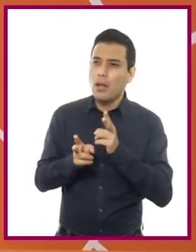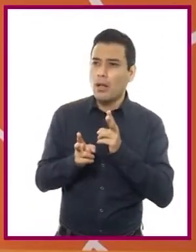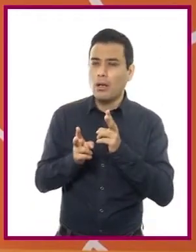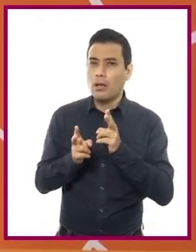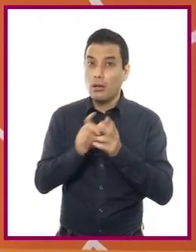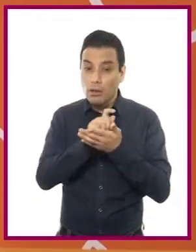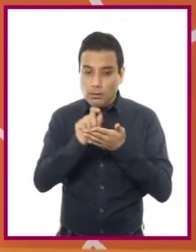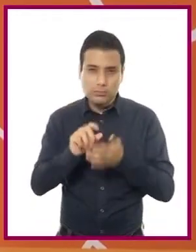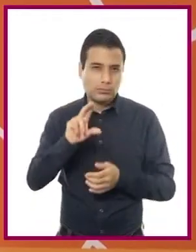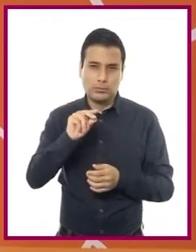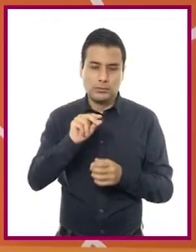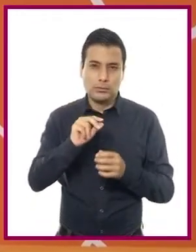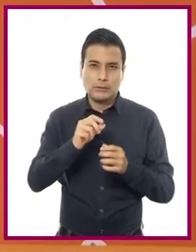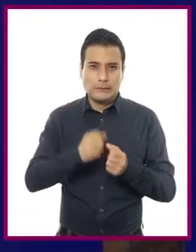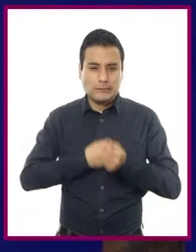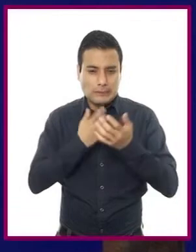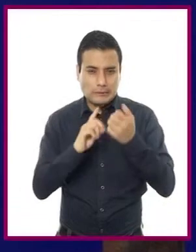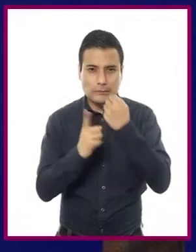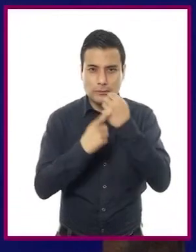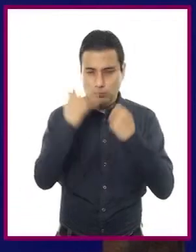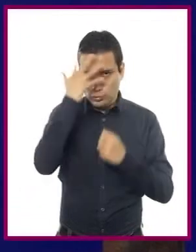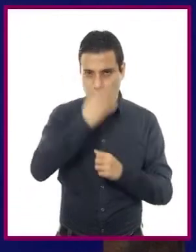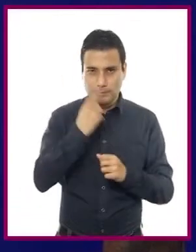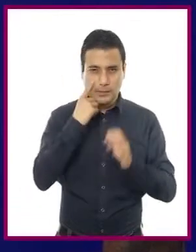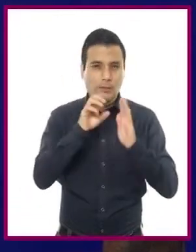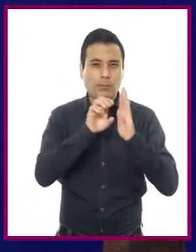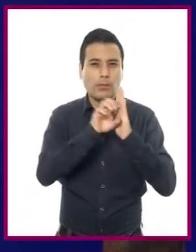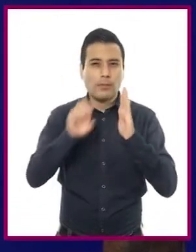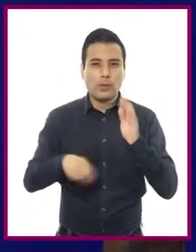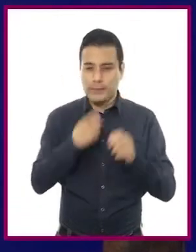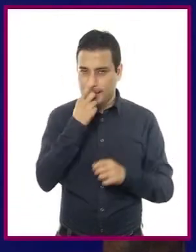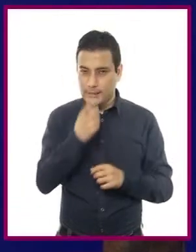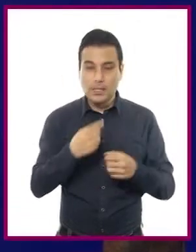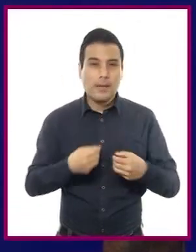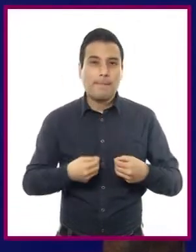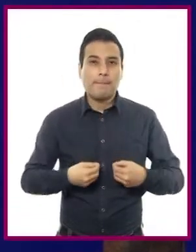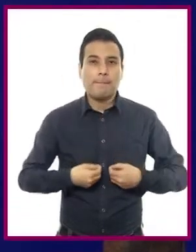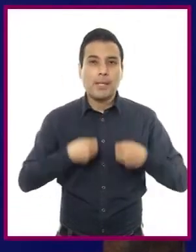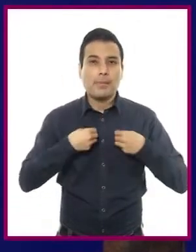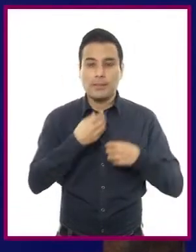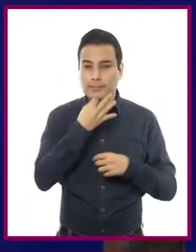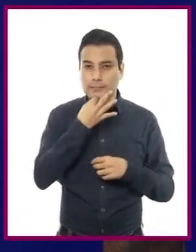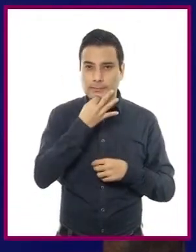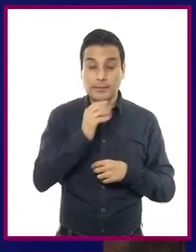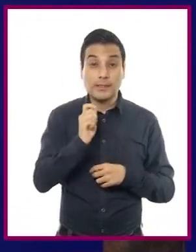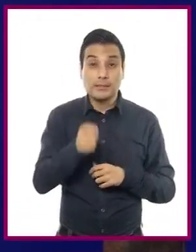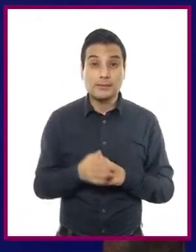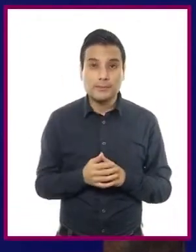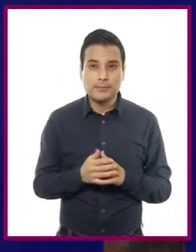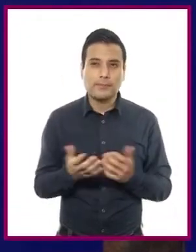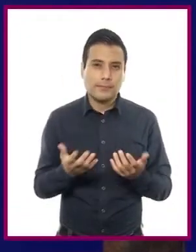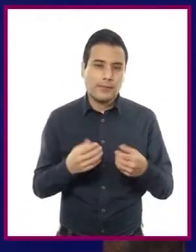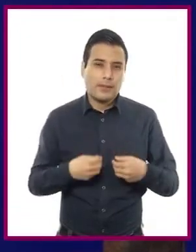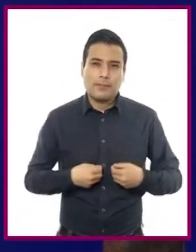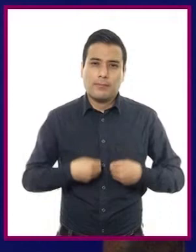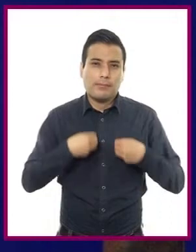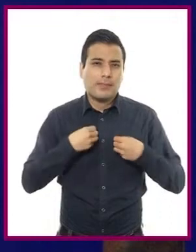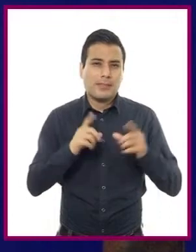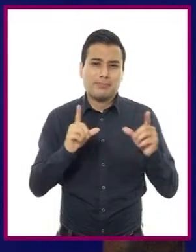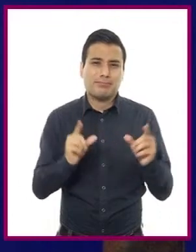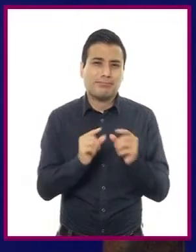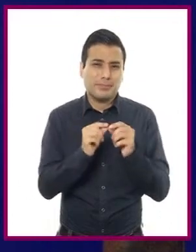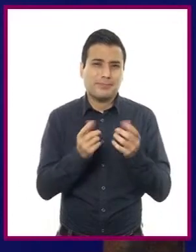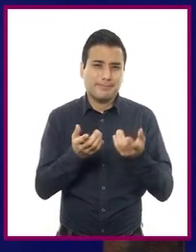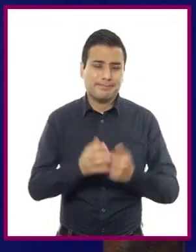Estar viva por un instante, por ejemplo, es una metáfora que alude a la duración de la vida, que es